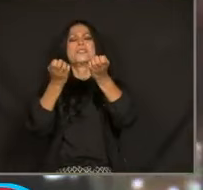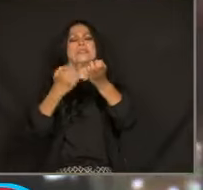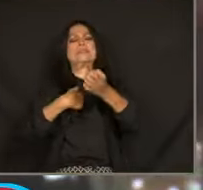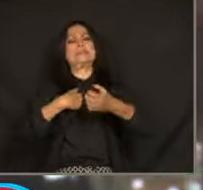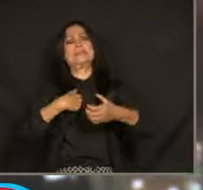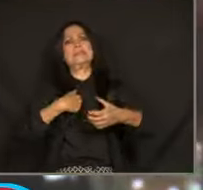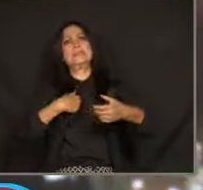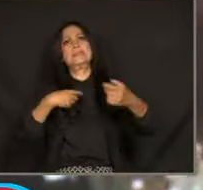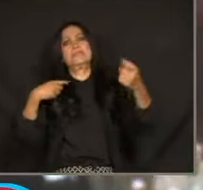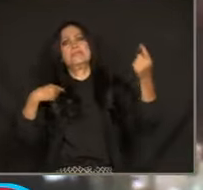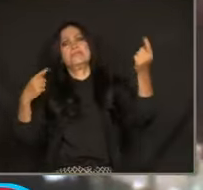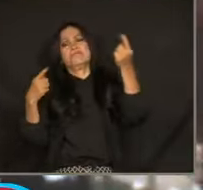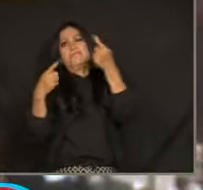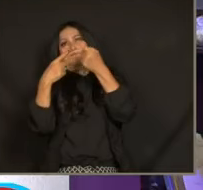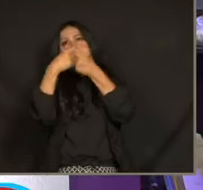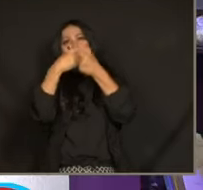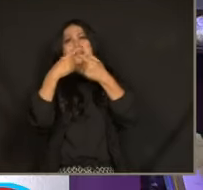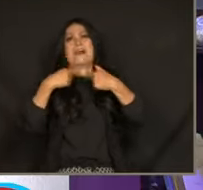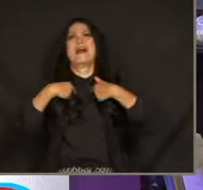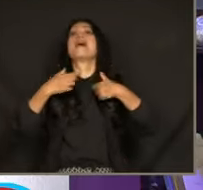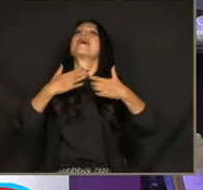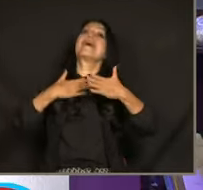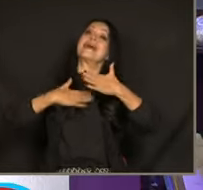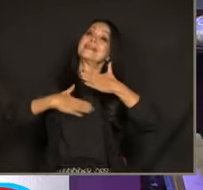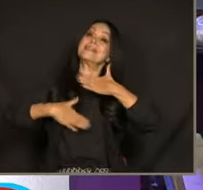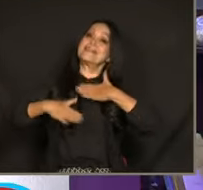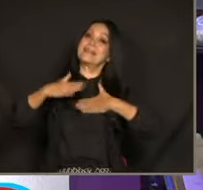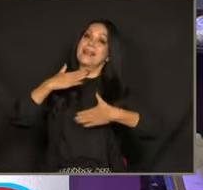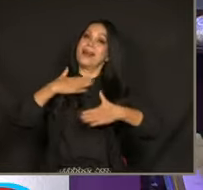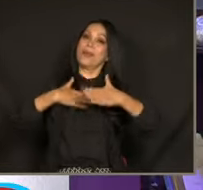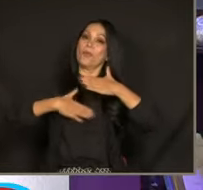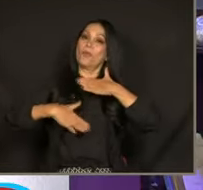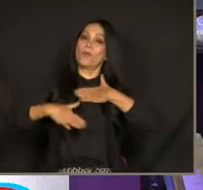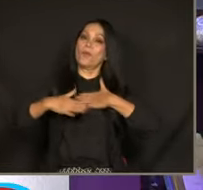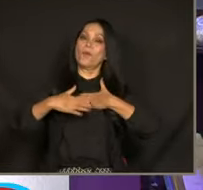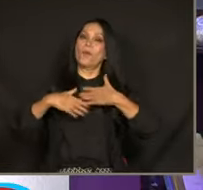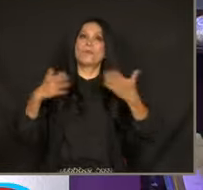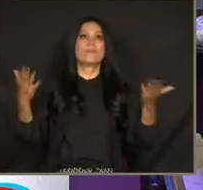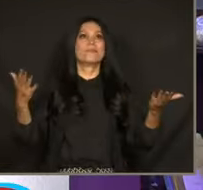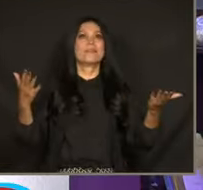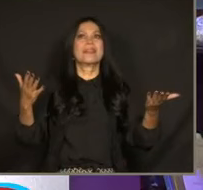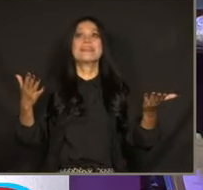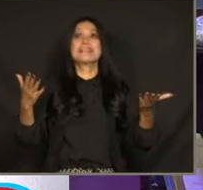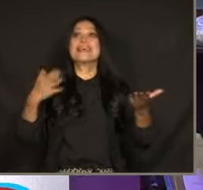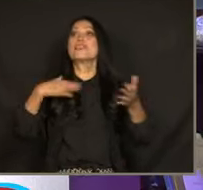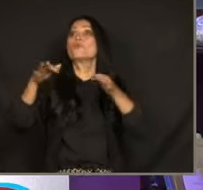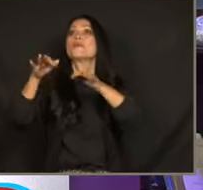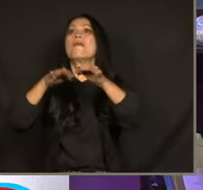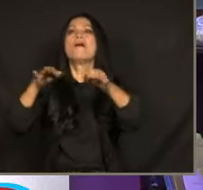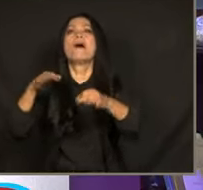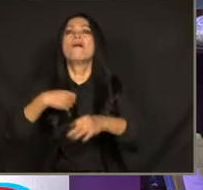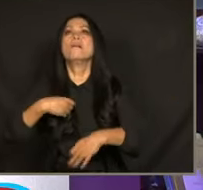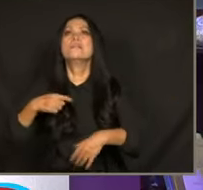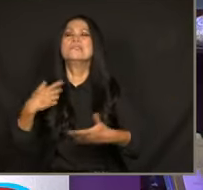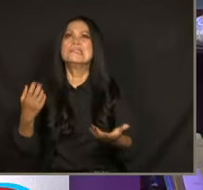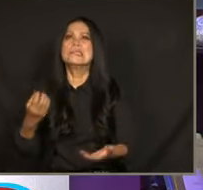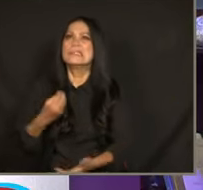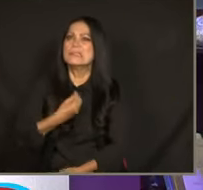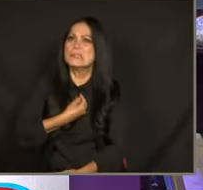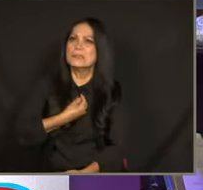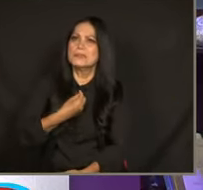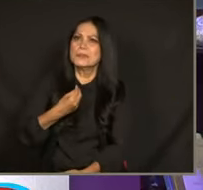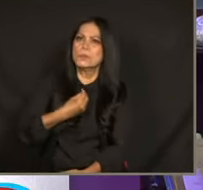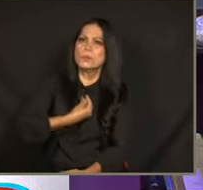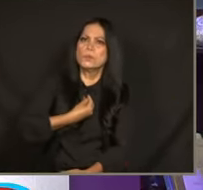O sea metroné me cansé Entonces ya cuando te truena si te cansas ya no disfrutas lo que tienes y ahí es donde empieza el problema